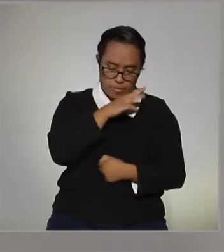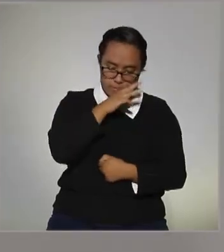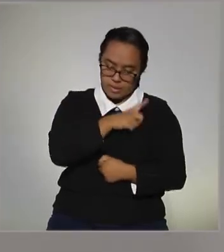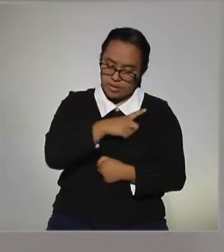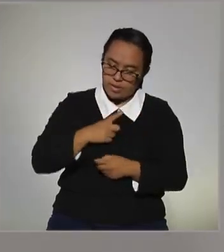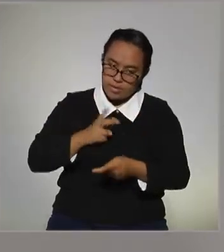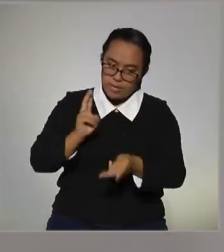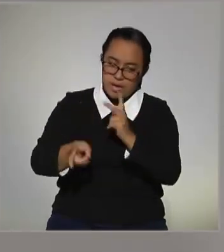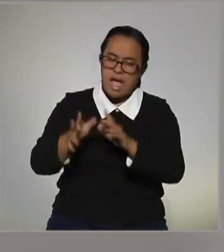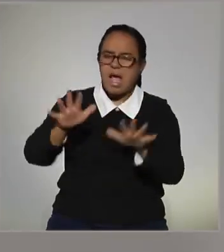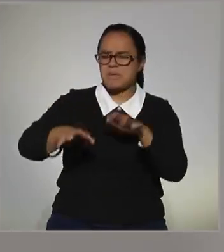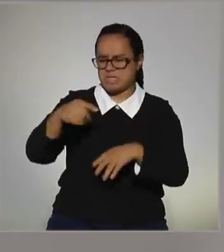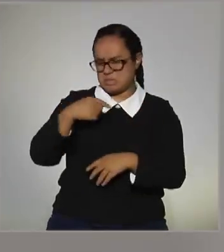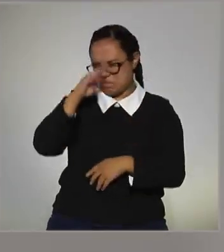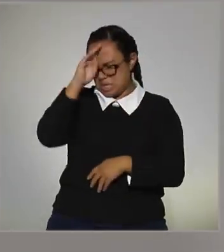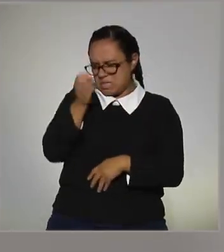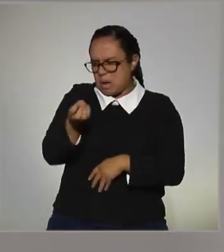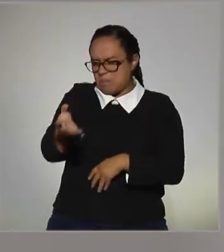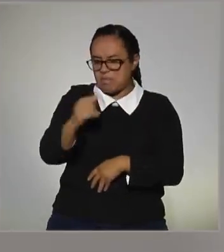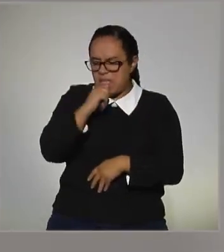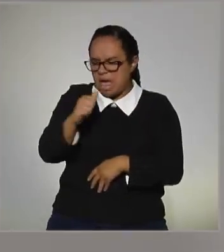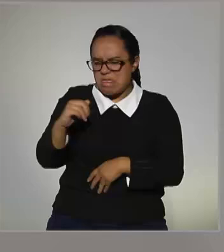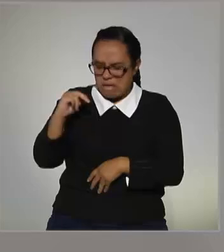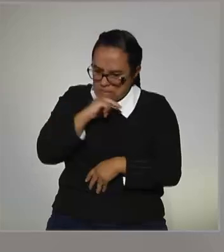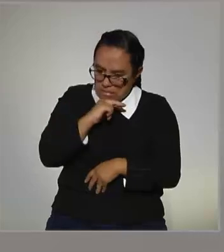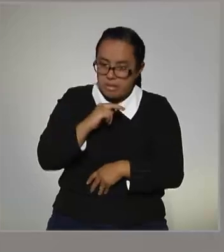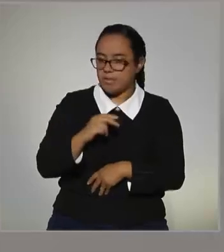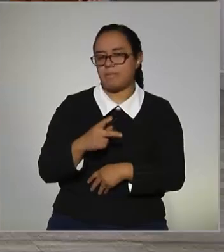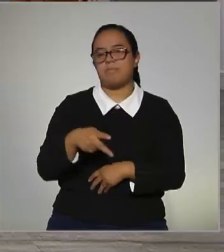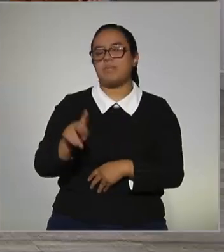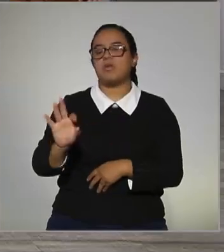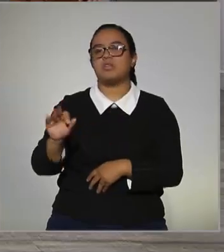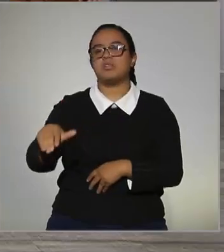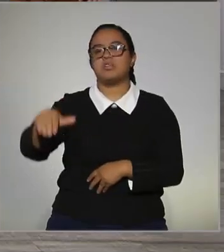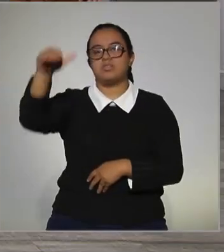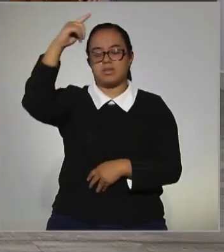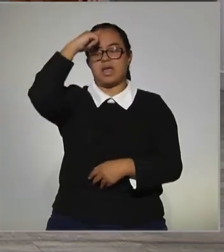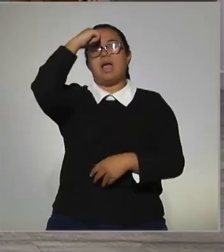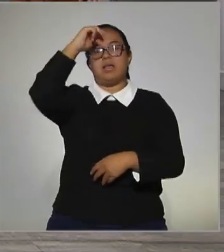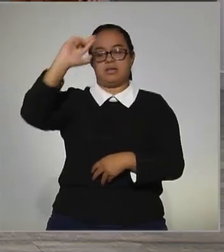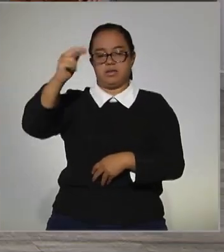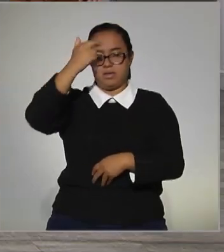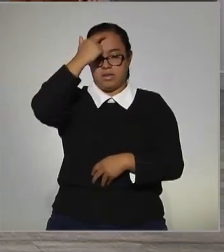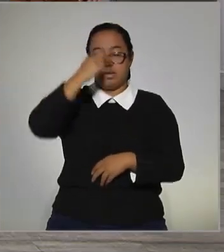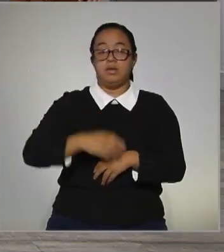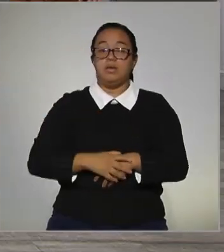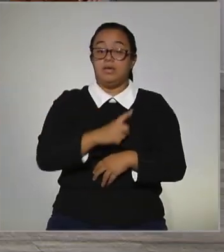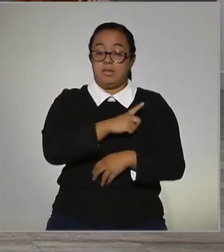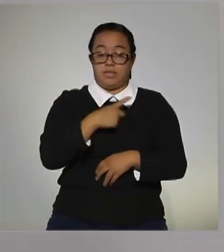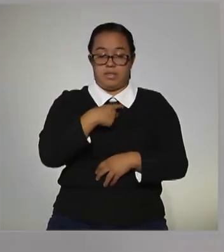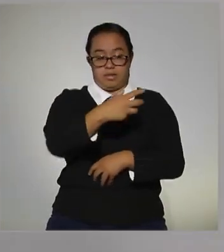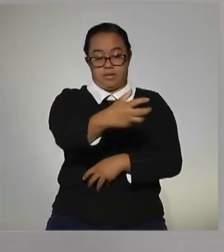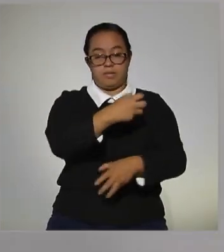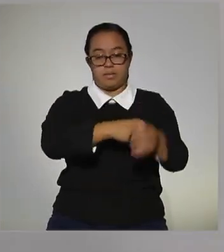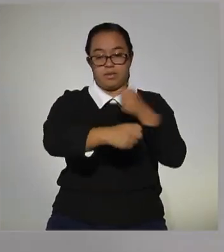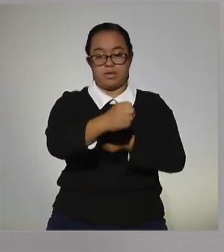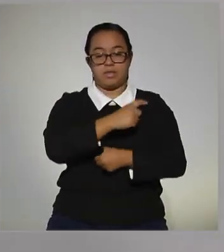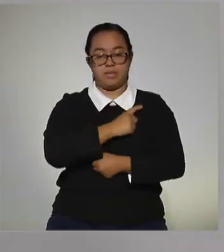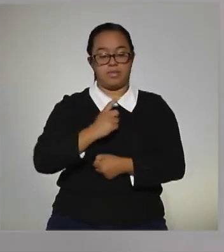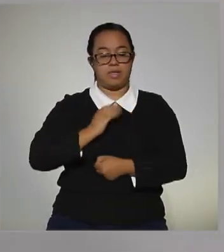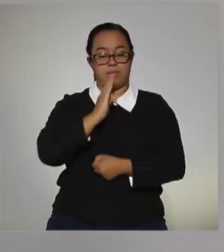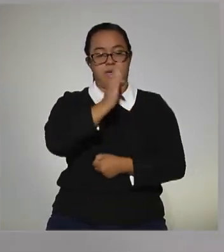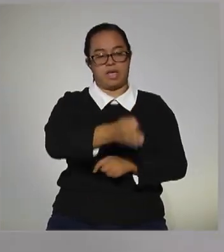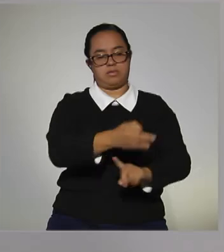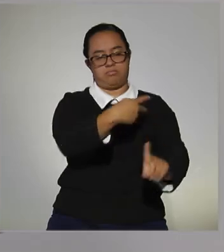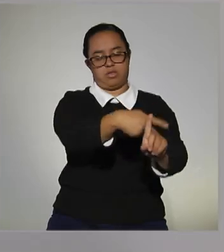crea que esas palabras no causan el efecto inmediato, en algún momento de la vida ese adolescente las va a poder tomar. Eso, Arely. La parte empática va dirigida a validar a la otra